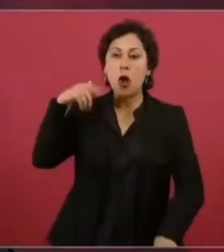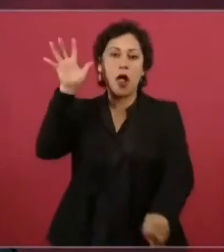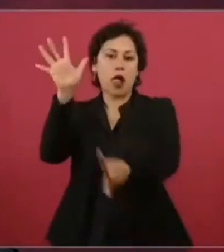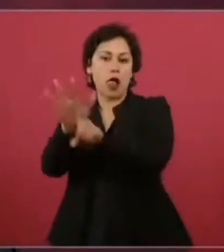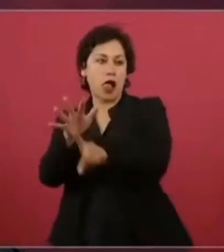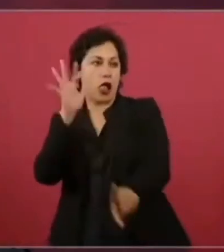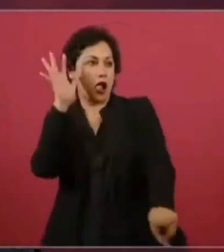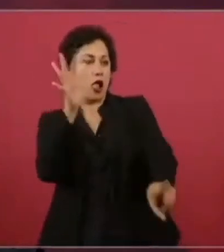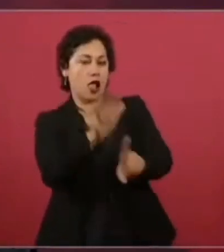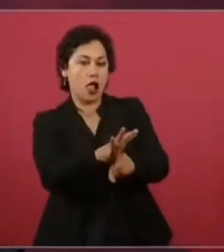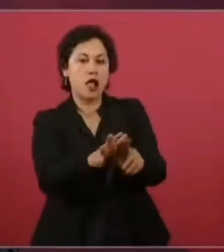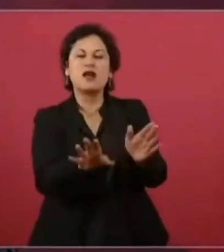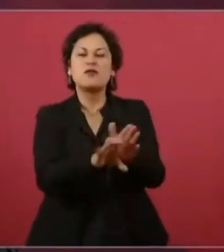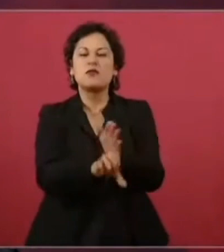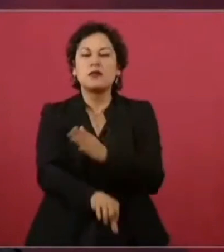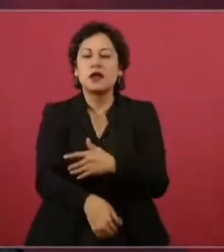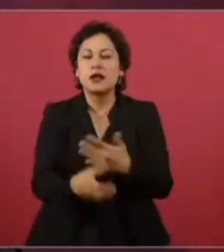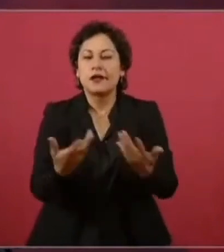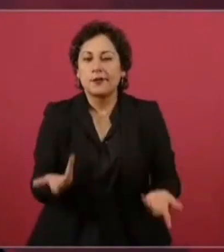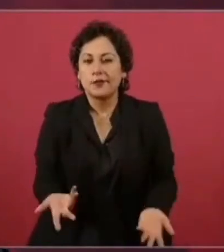de decir,